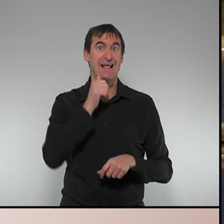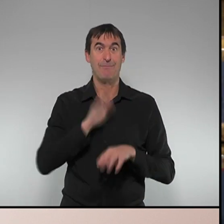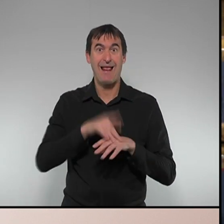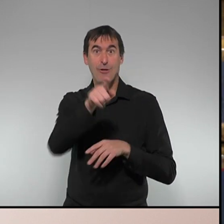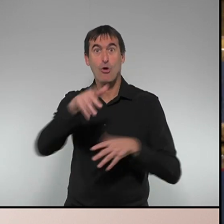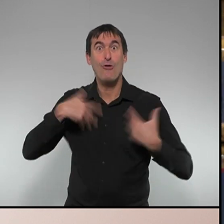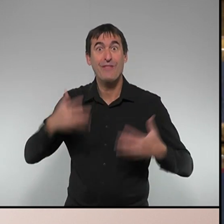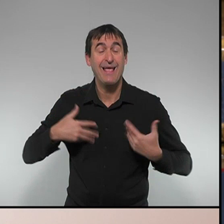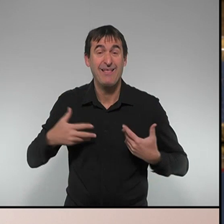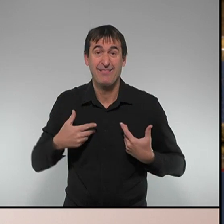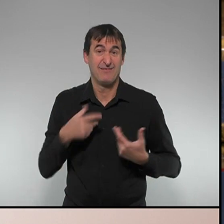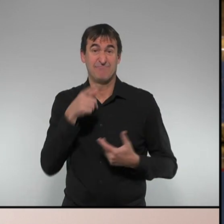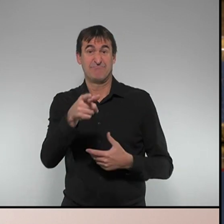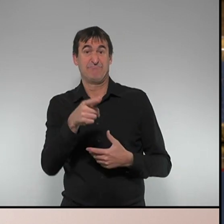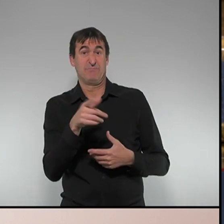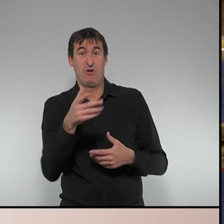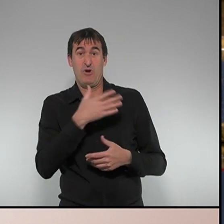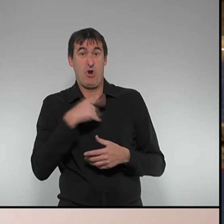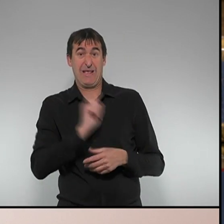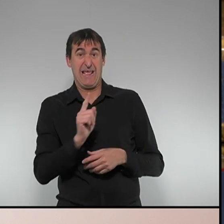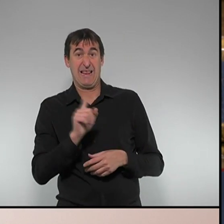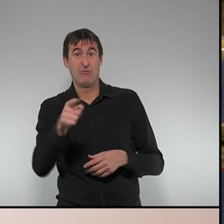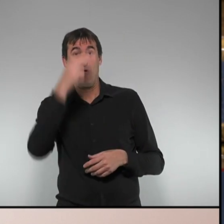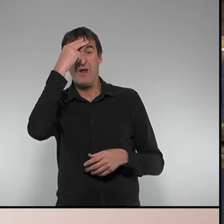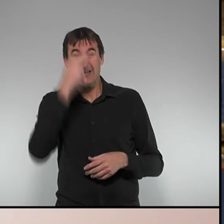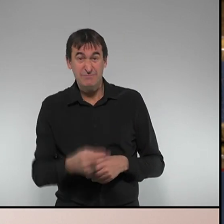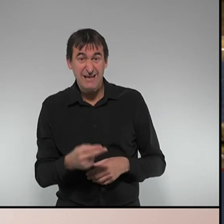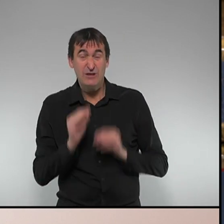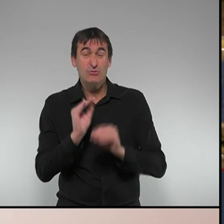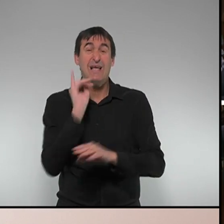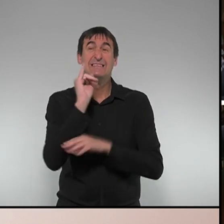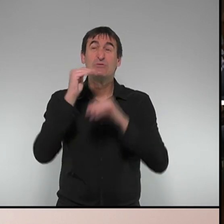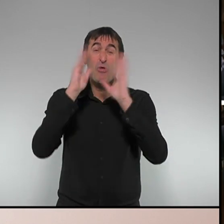funciona con quien ni siquiera quiere ni respeta la institución que representa.